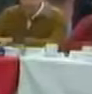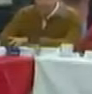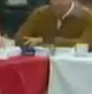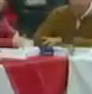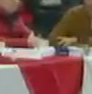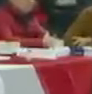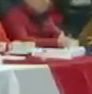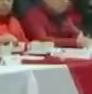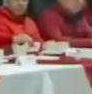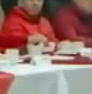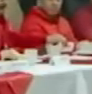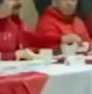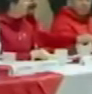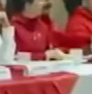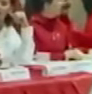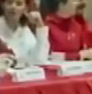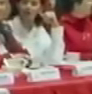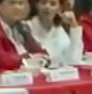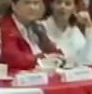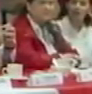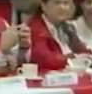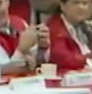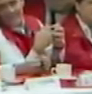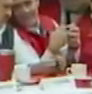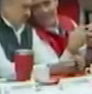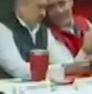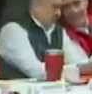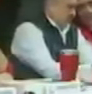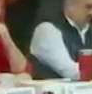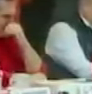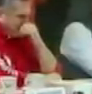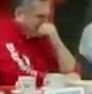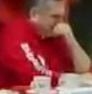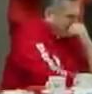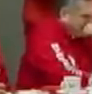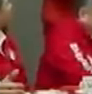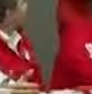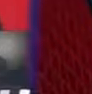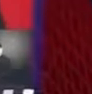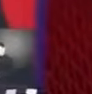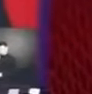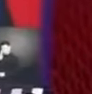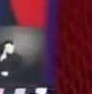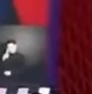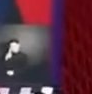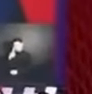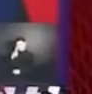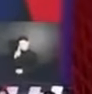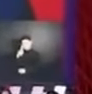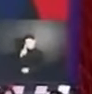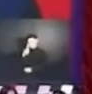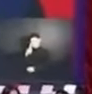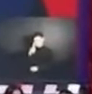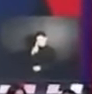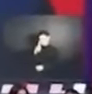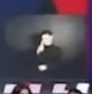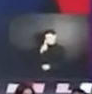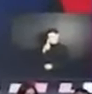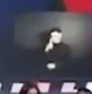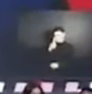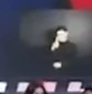es una apreciación de quienes lo que intentan y han intentado siempre es desprestigiar el pri no es una designación de un